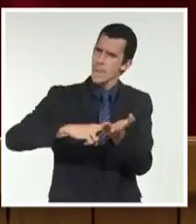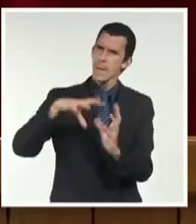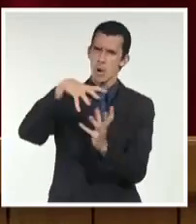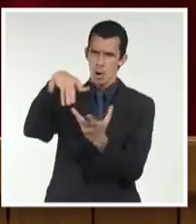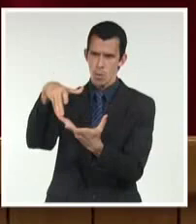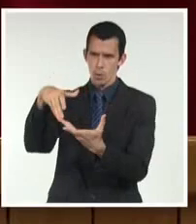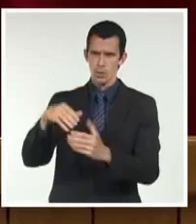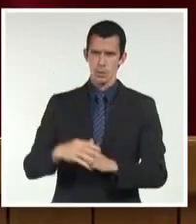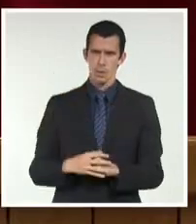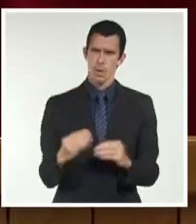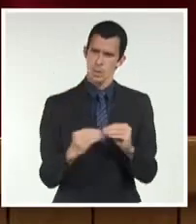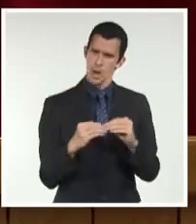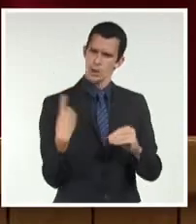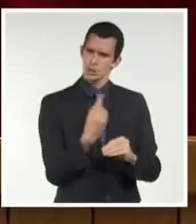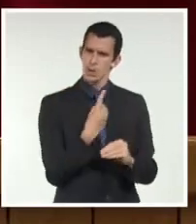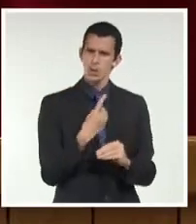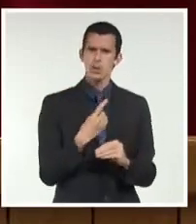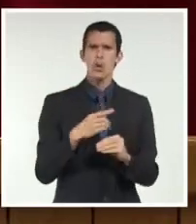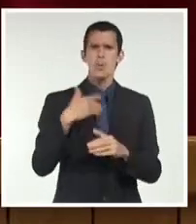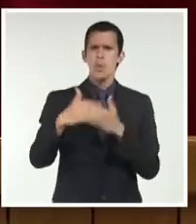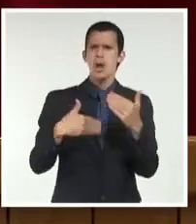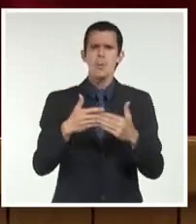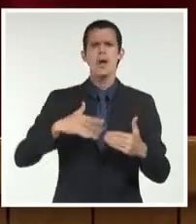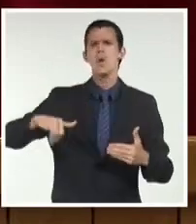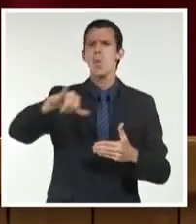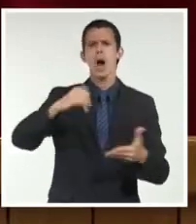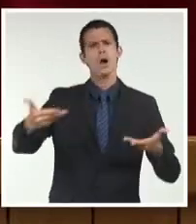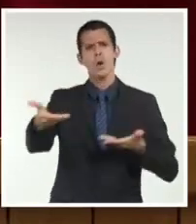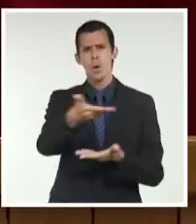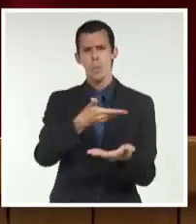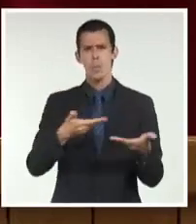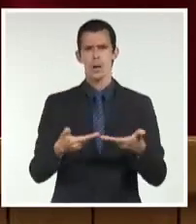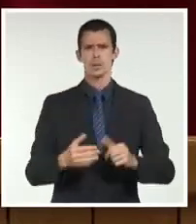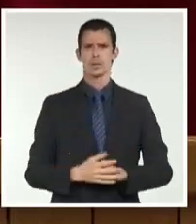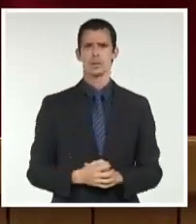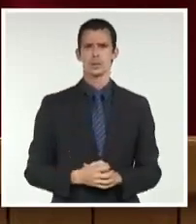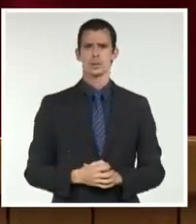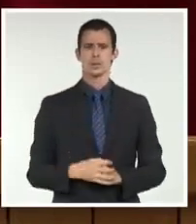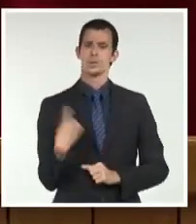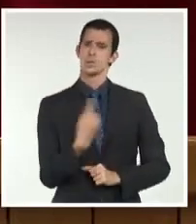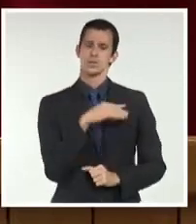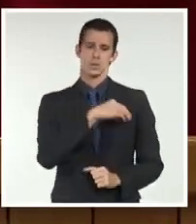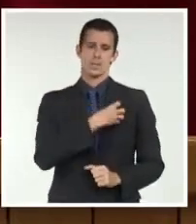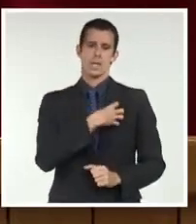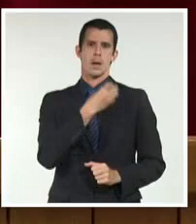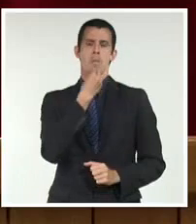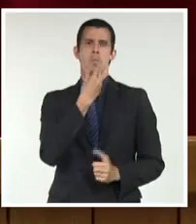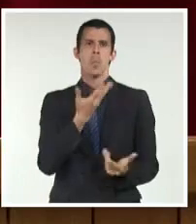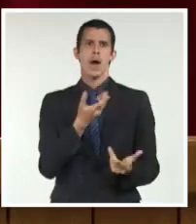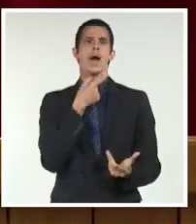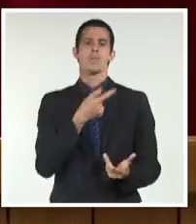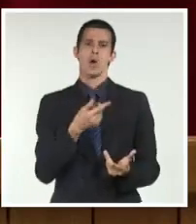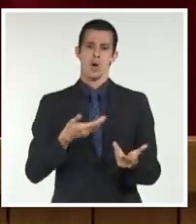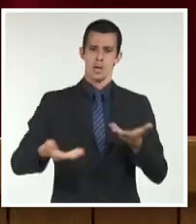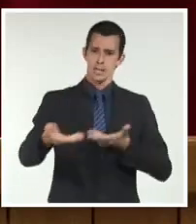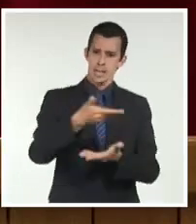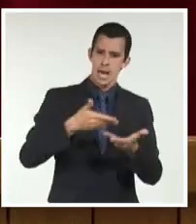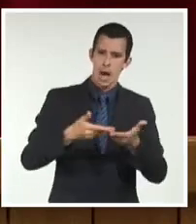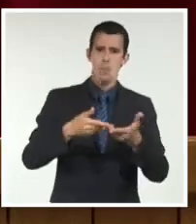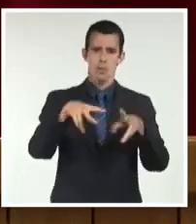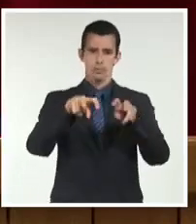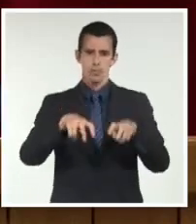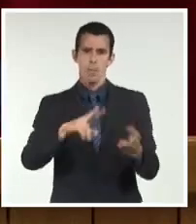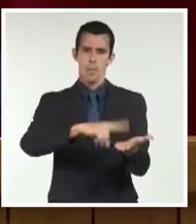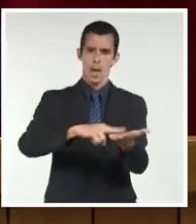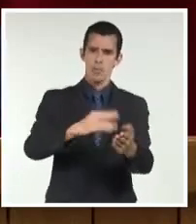innovación como instrumentos de la dirección colectiva nos aporta claves valiosas, pero no basta con hacer uso de ellas. Hay